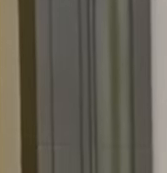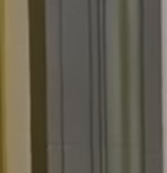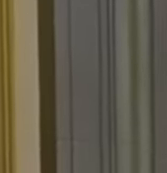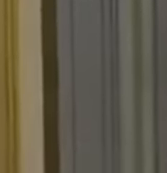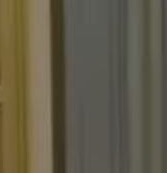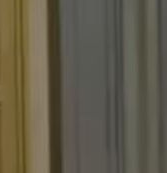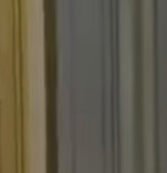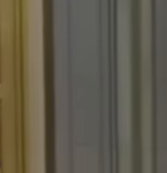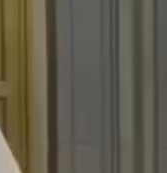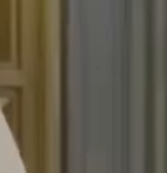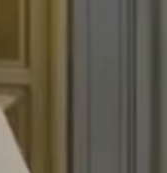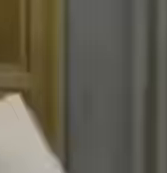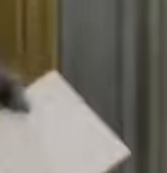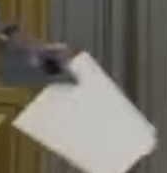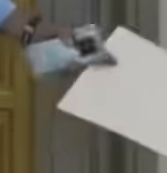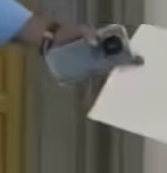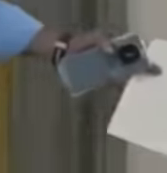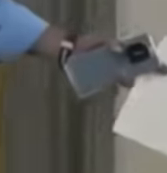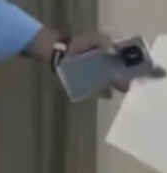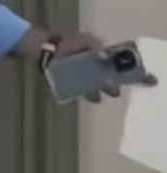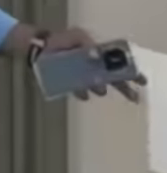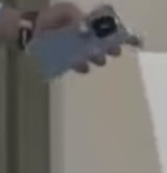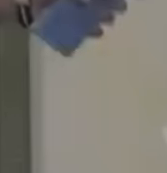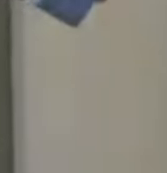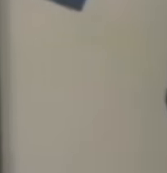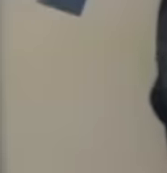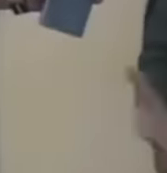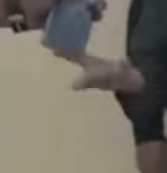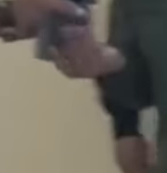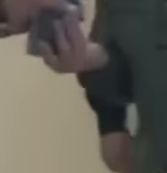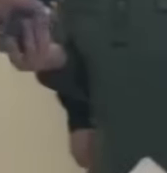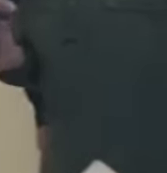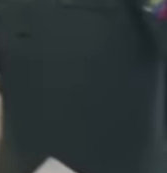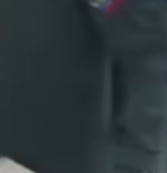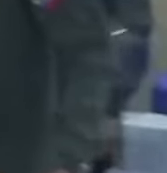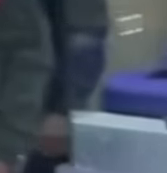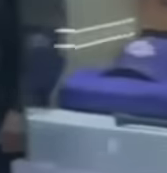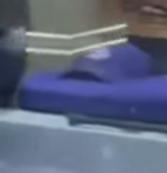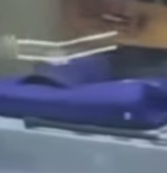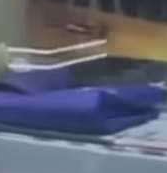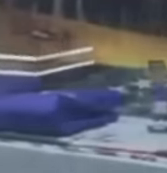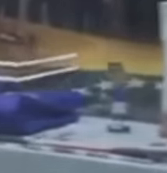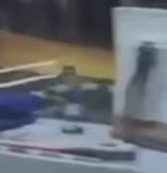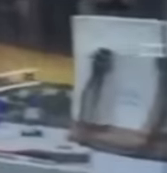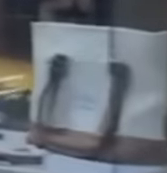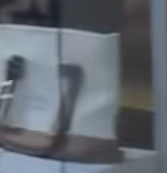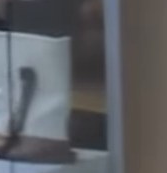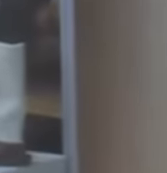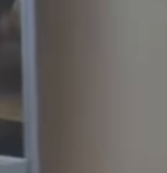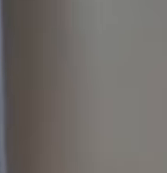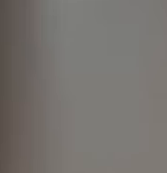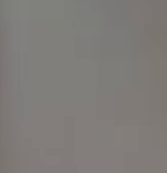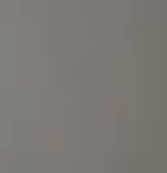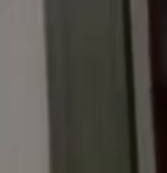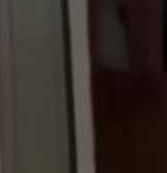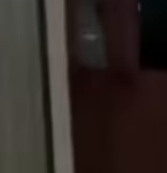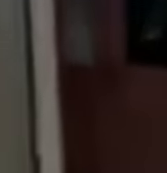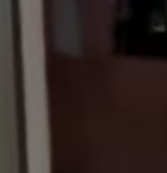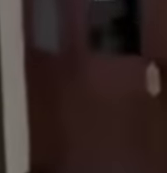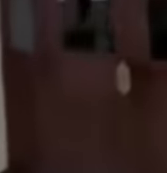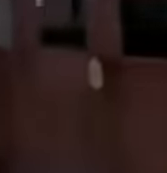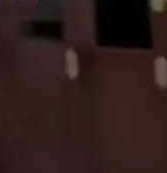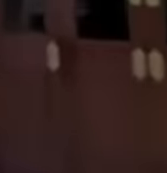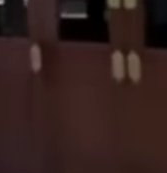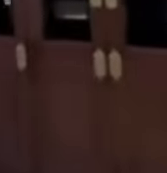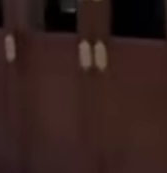Bienvenidos a esta transmisión conjunta de radio y televisión desde el Palacio de Miraflores. Y lo que ustedes aprecian en este momento en sus